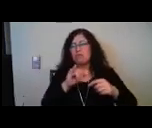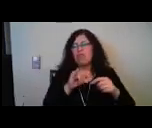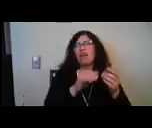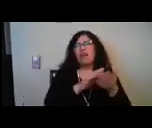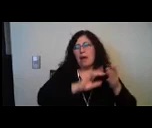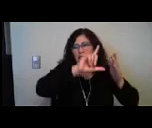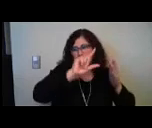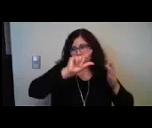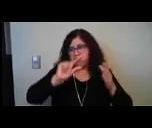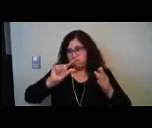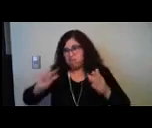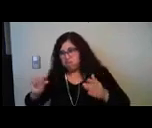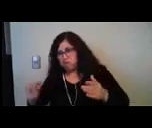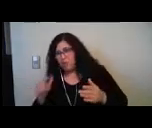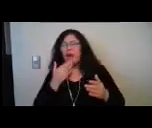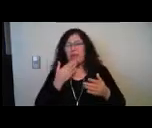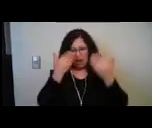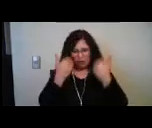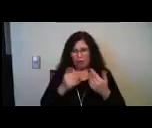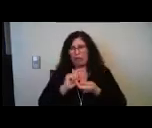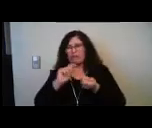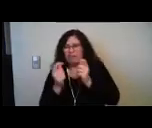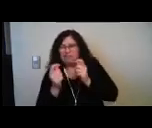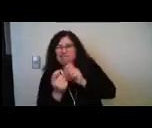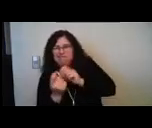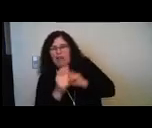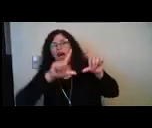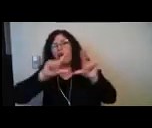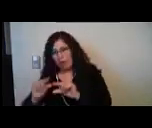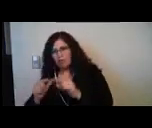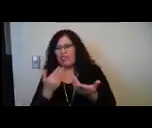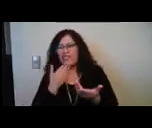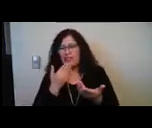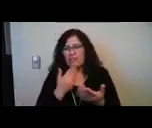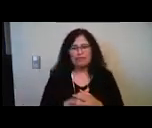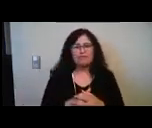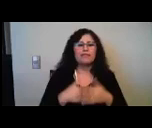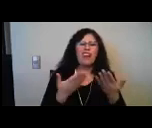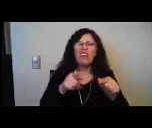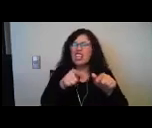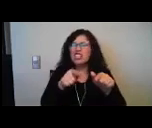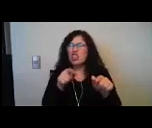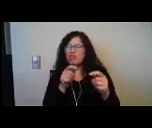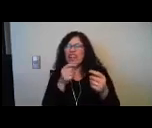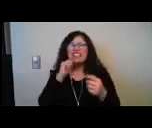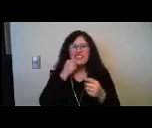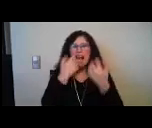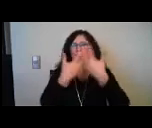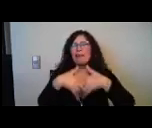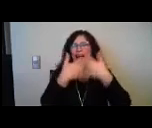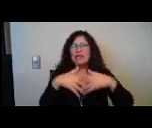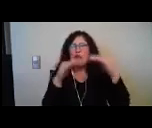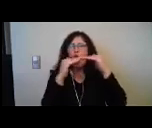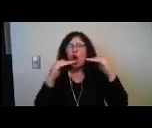de células supervivientes, ¿ya? Y que en el fondo es un mecanismo de acción, de regulación hacia arriba, que además